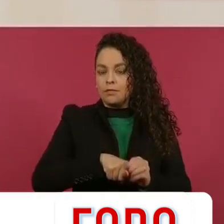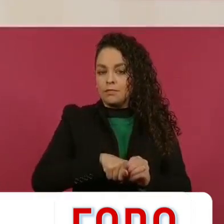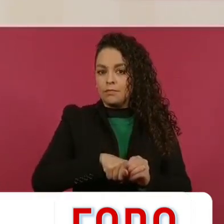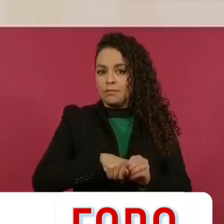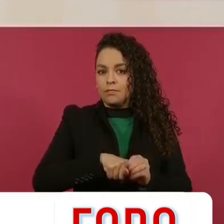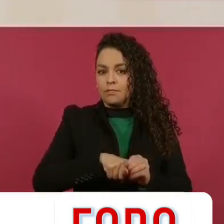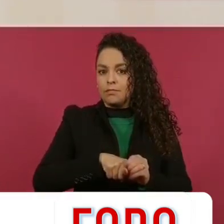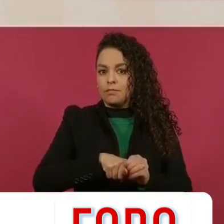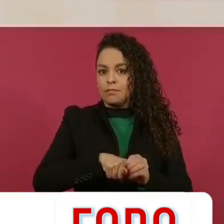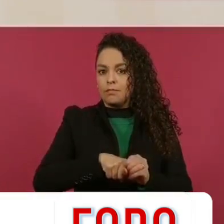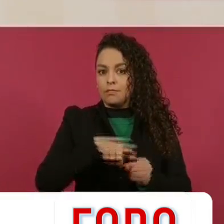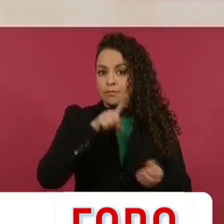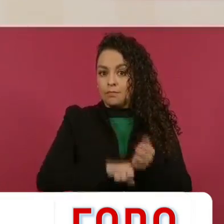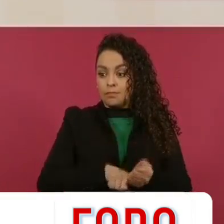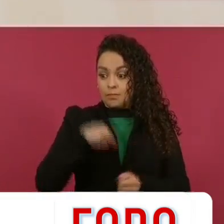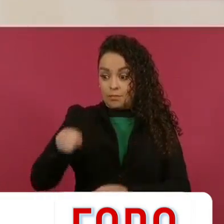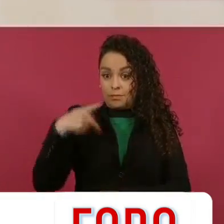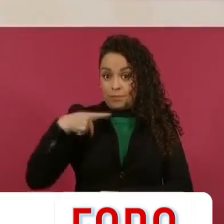Y